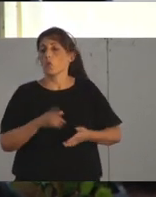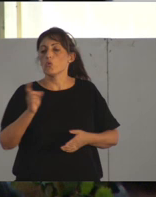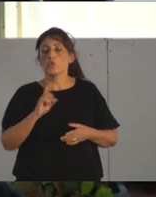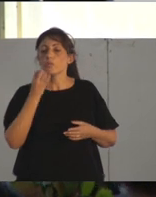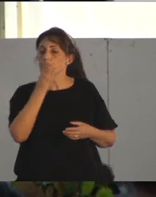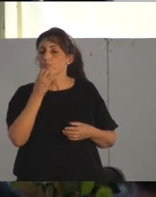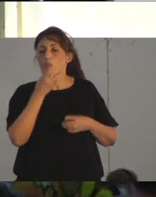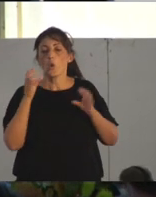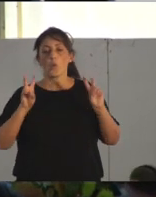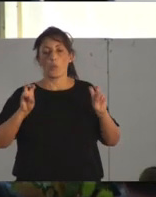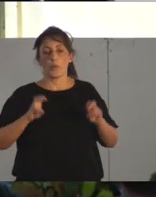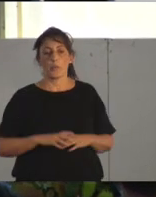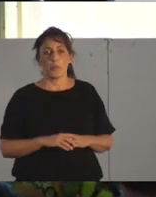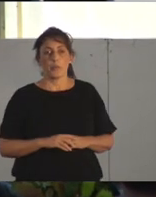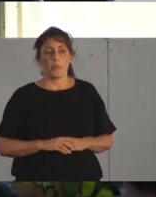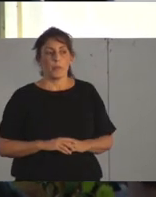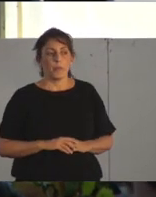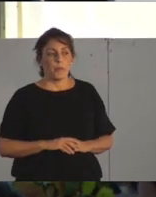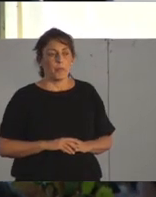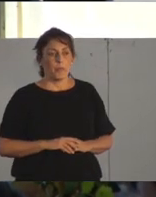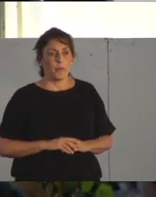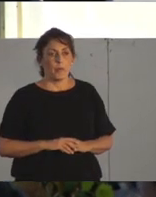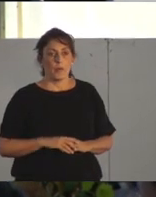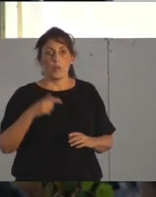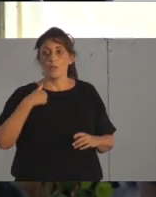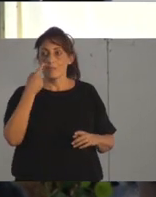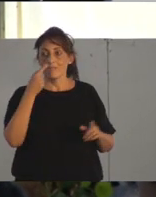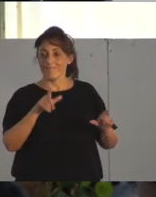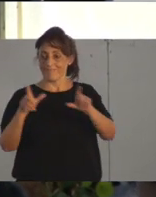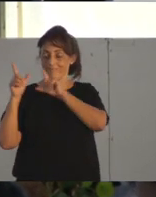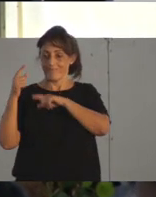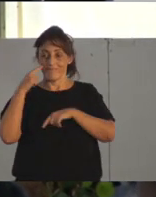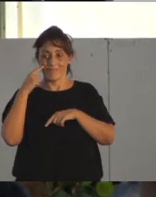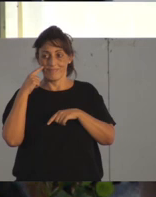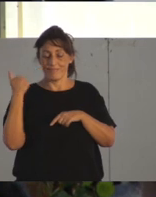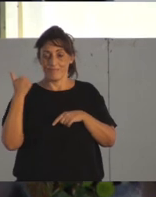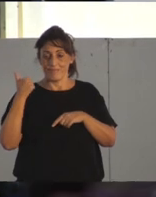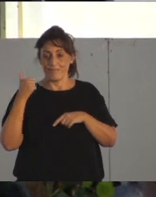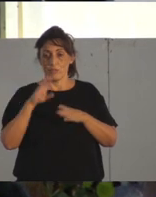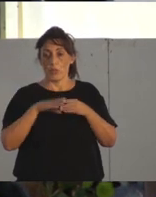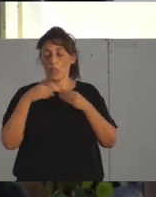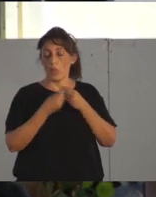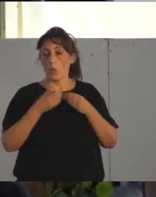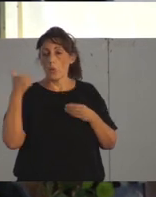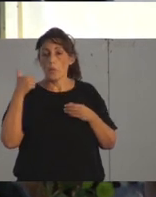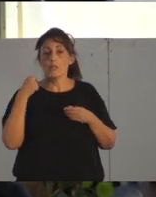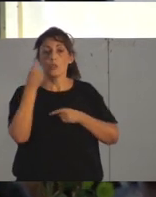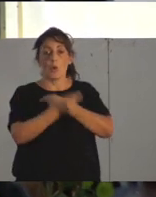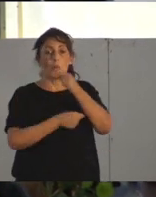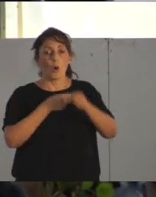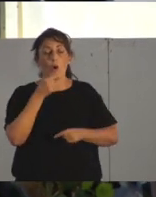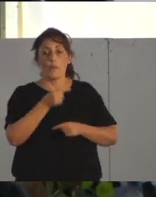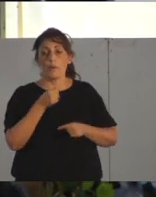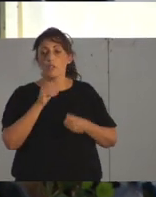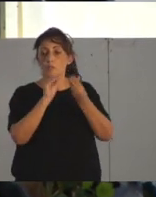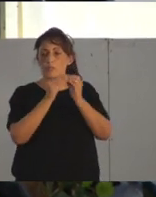Bueno, aquí veis una planilla Es un documento que poco a poco